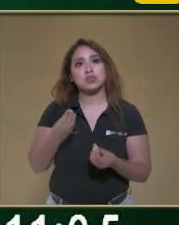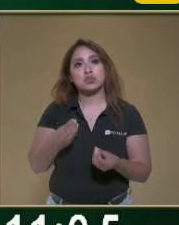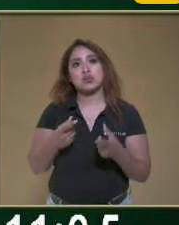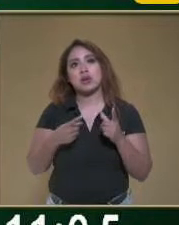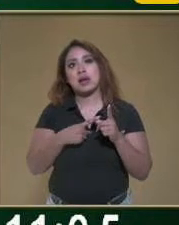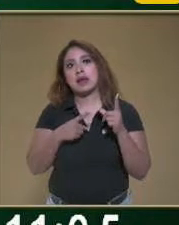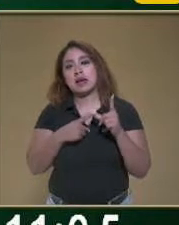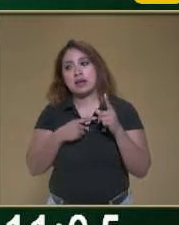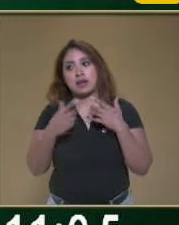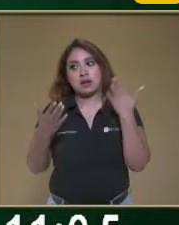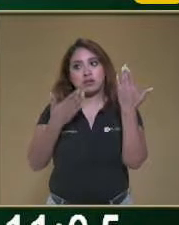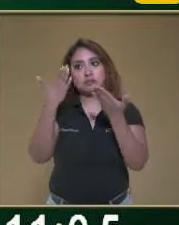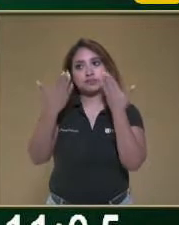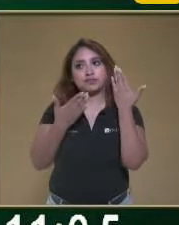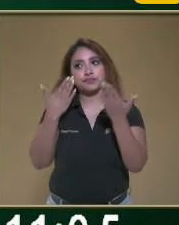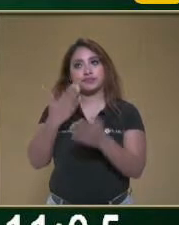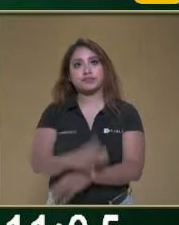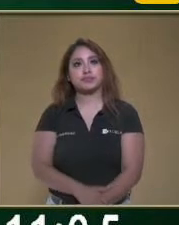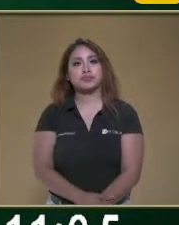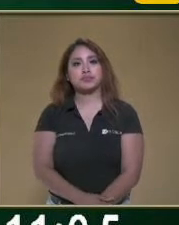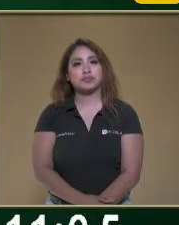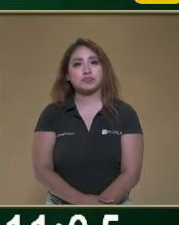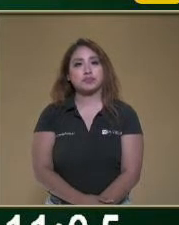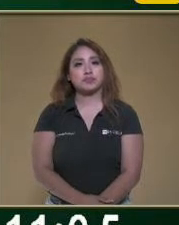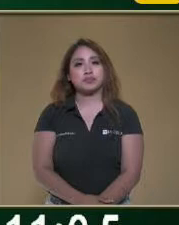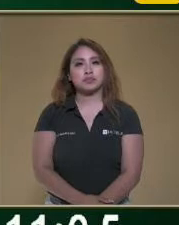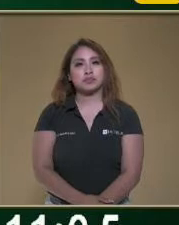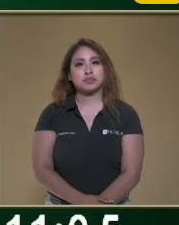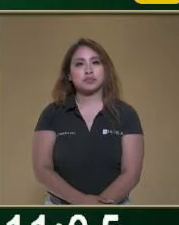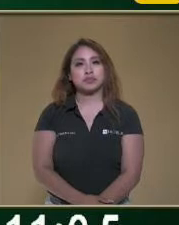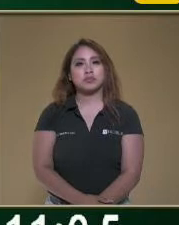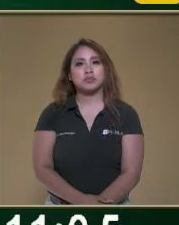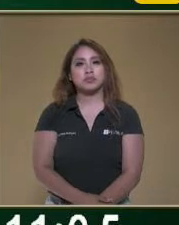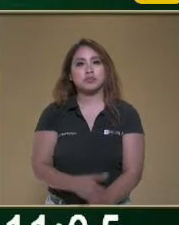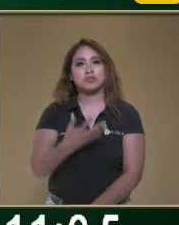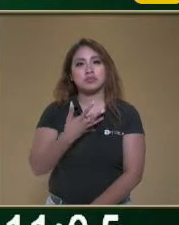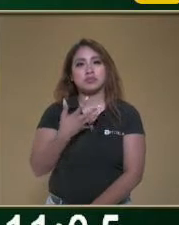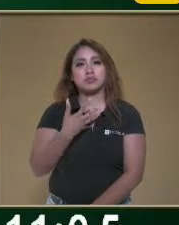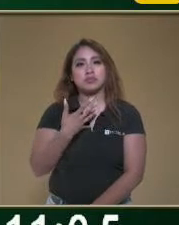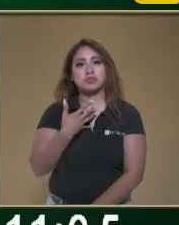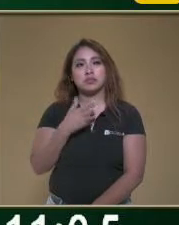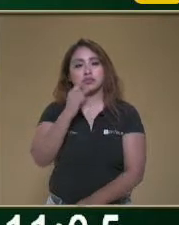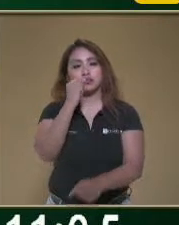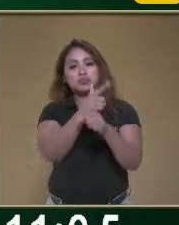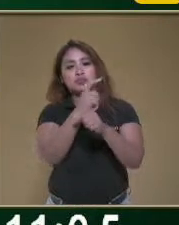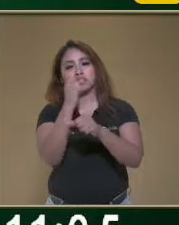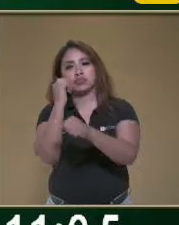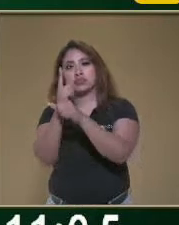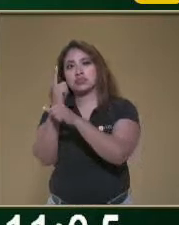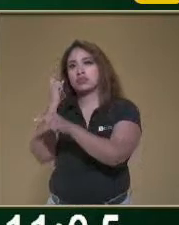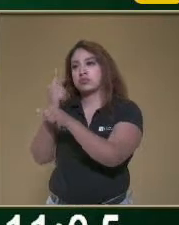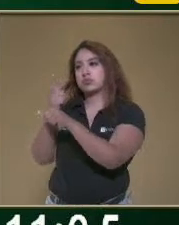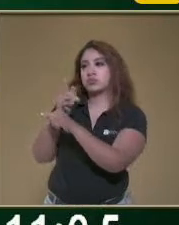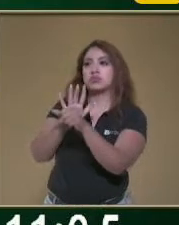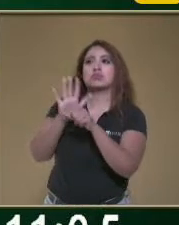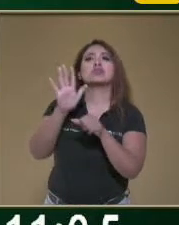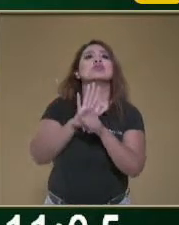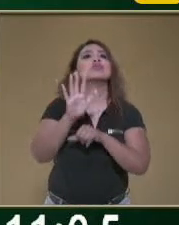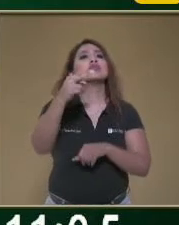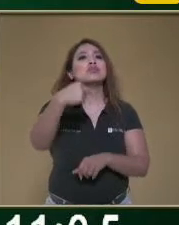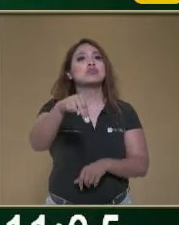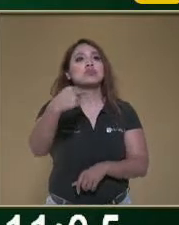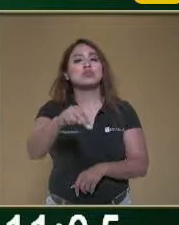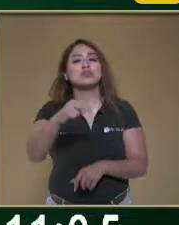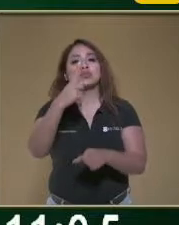estamos estudiando. Así es, maestra. Bueno, y aquí tenemos, identifiquemos qué nombre está primero. Tenemos